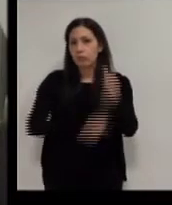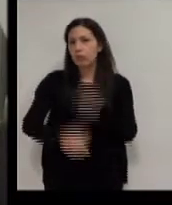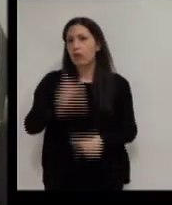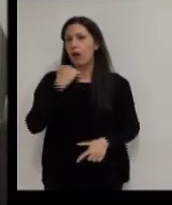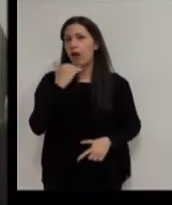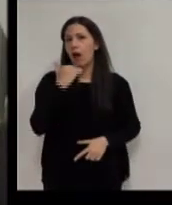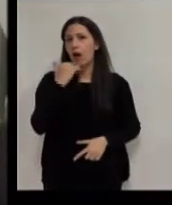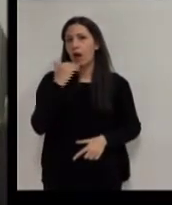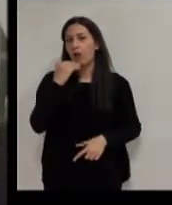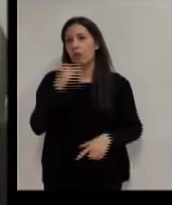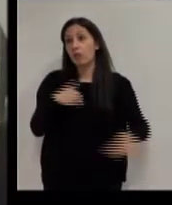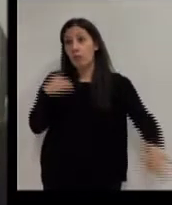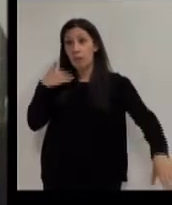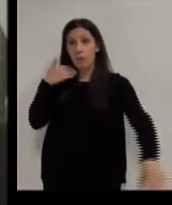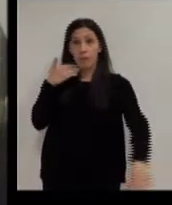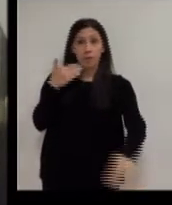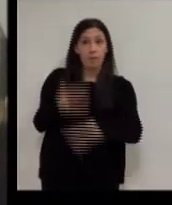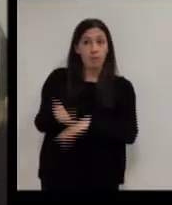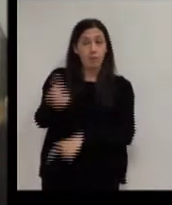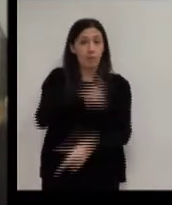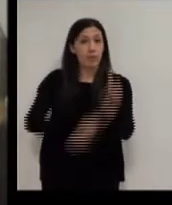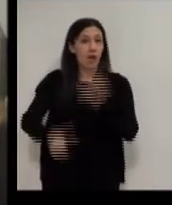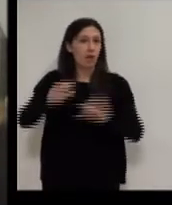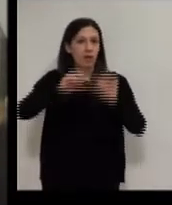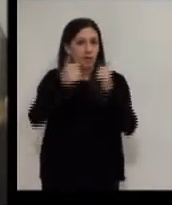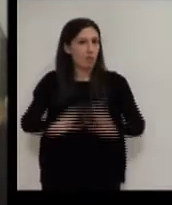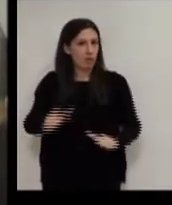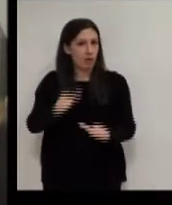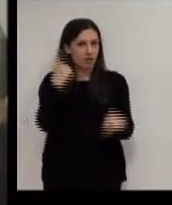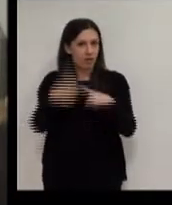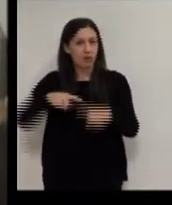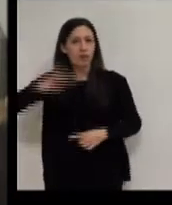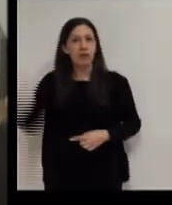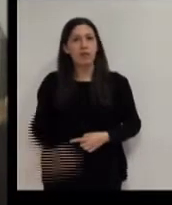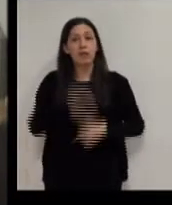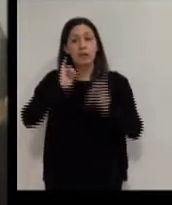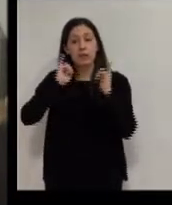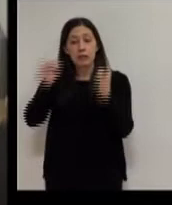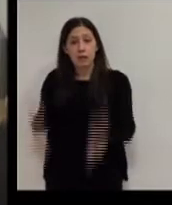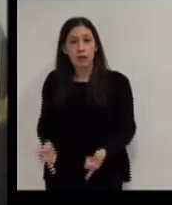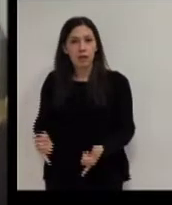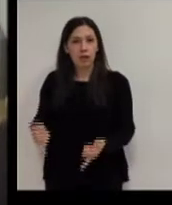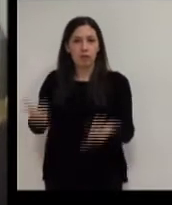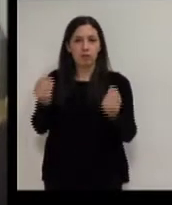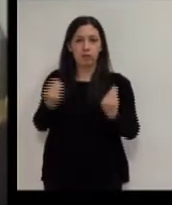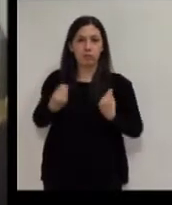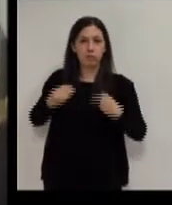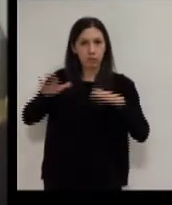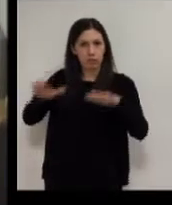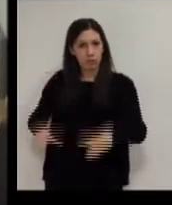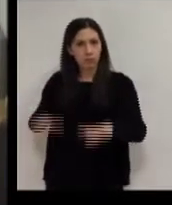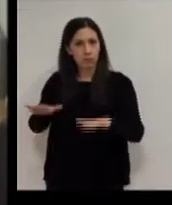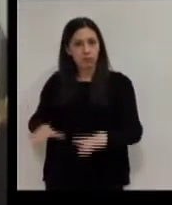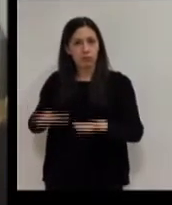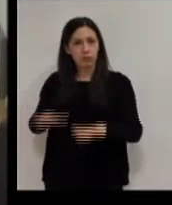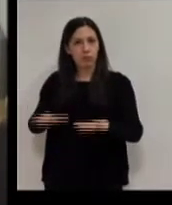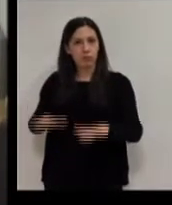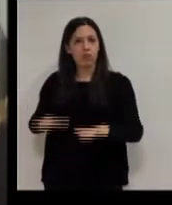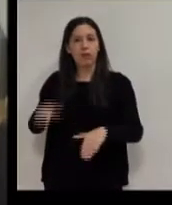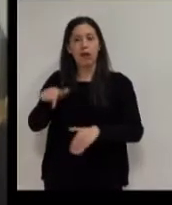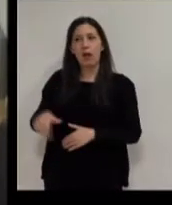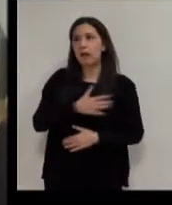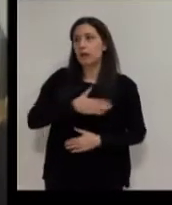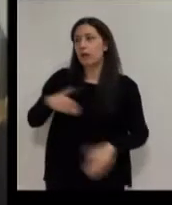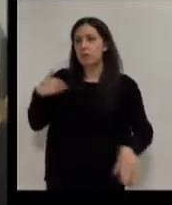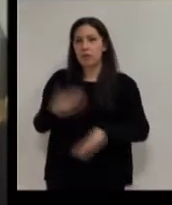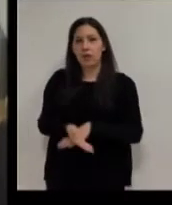se transporta hasta el lugar de destino por diferentes medios, llega al destino, se aloja, allí decide tomar